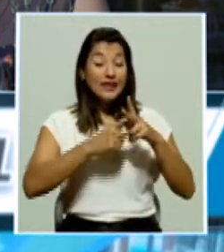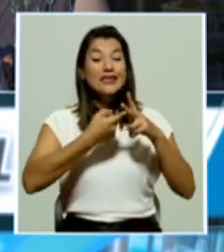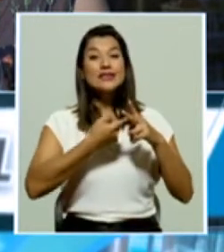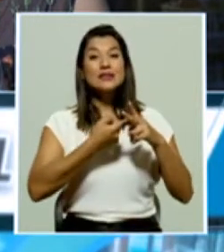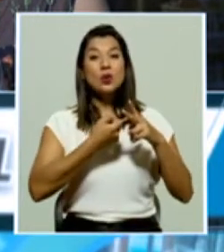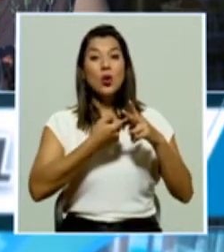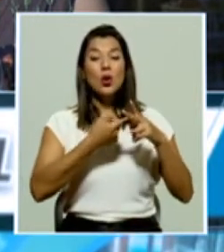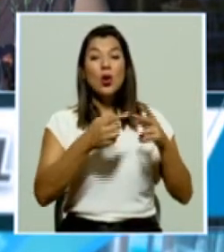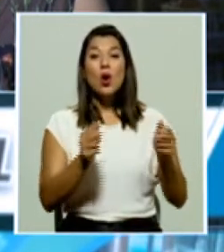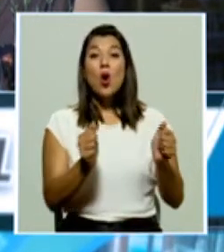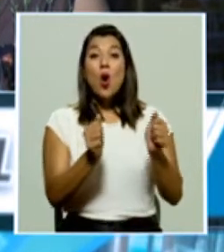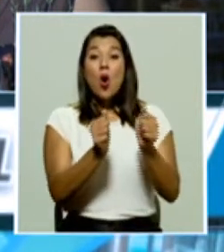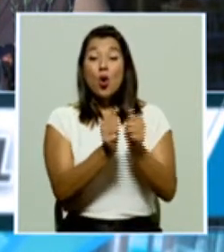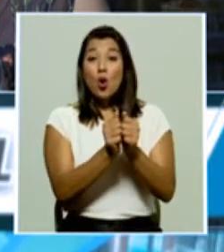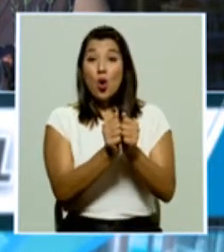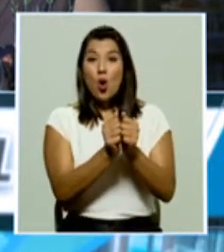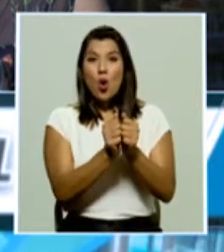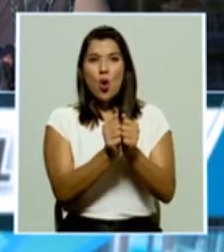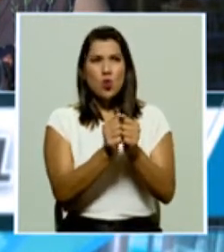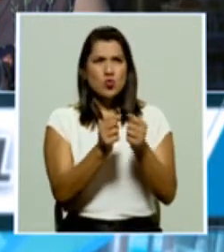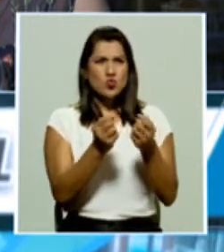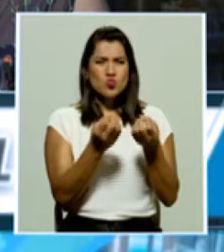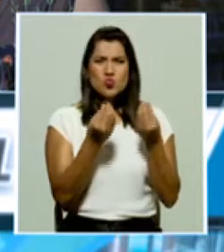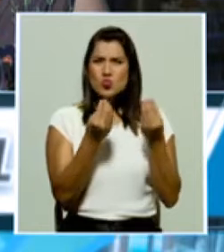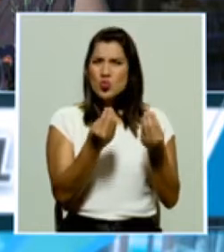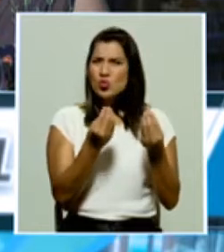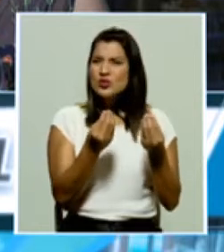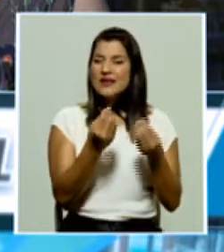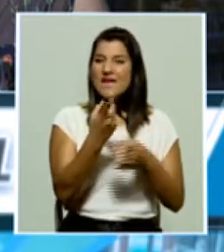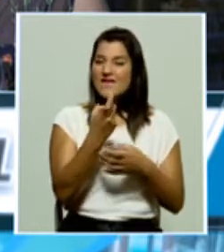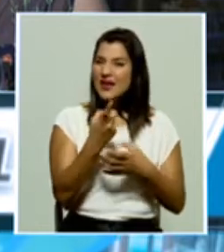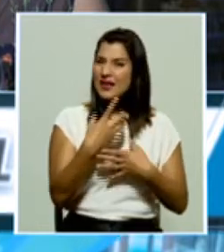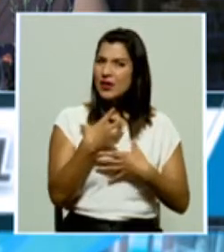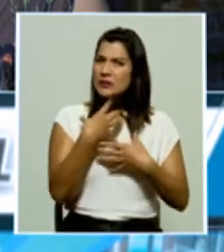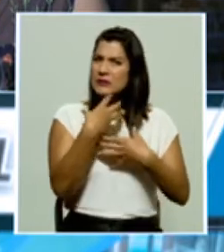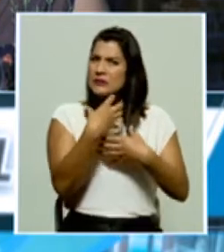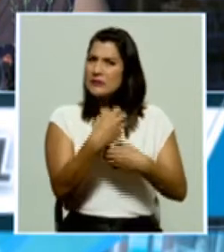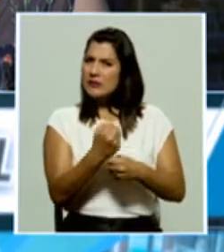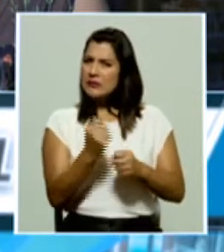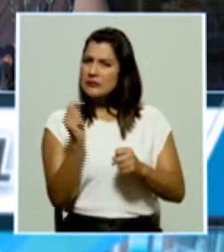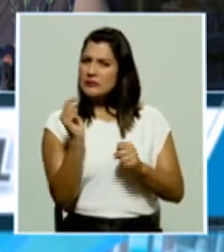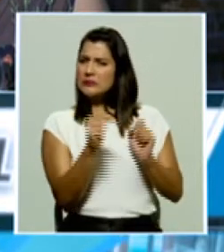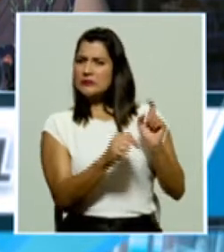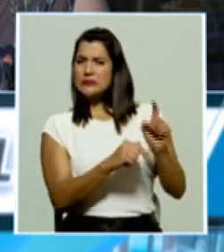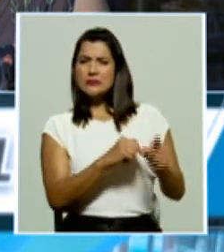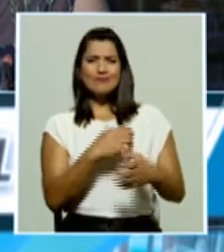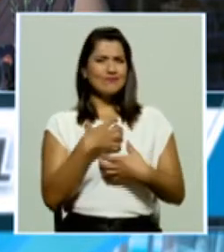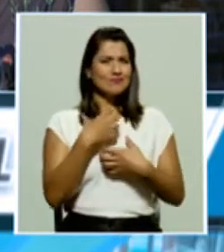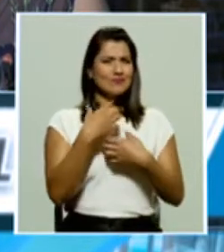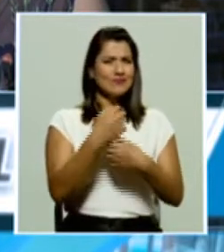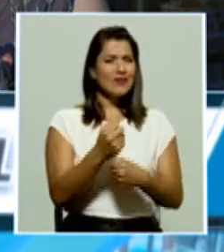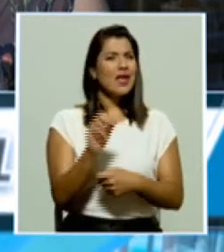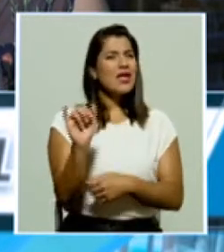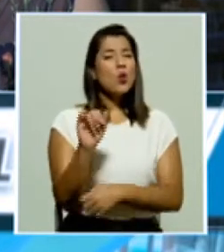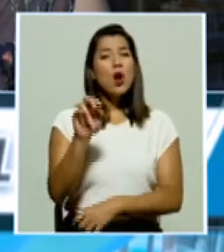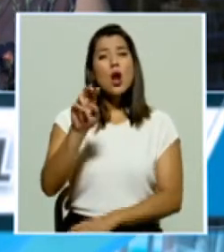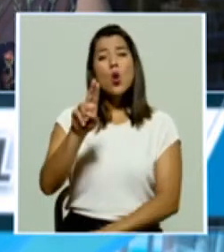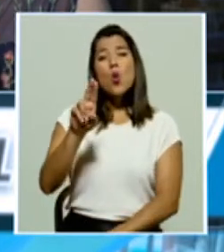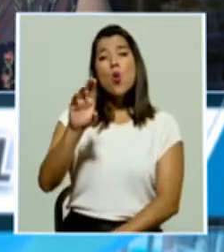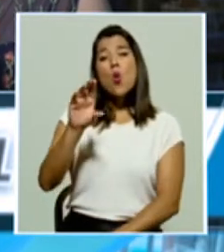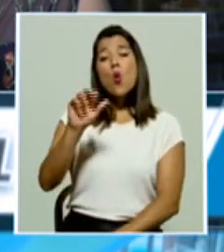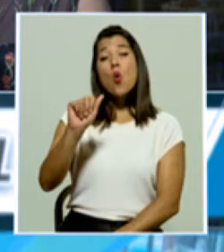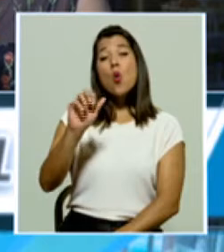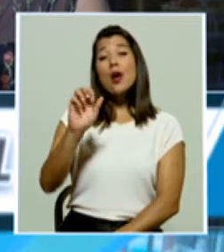recordémoslo, cargadas de desconfianza, incluso con un desplante de la UCAEP, que inicialmente no había